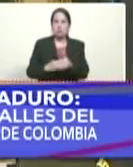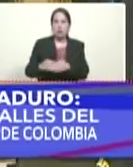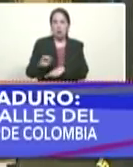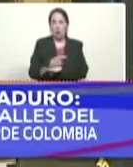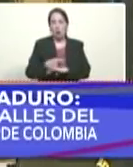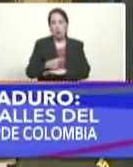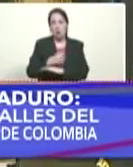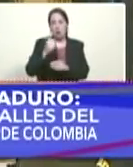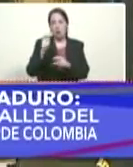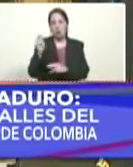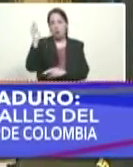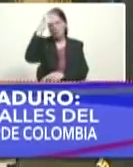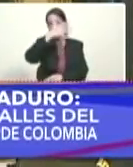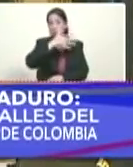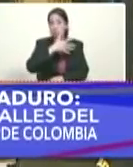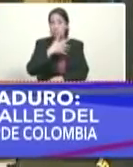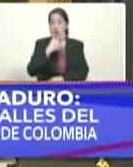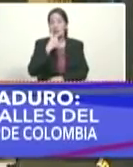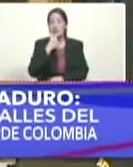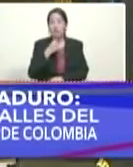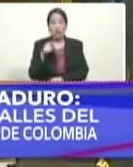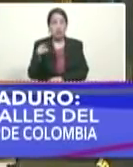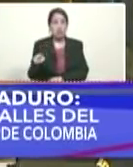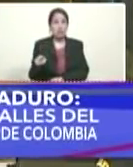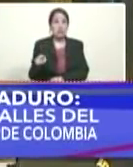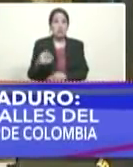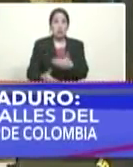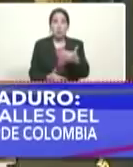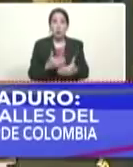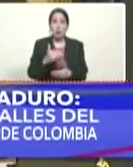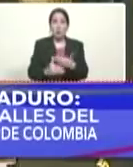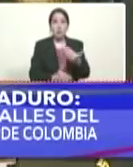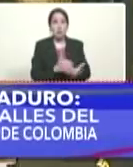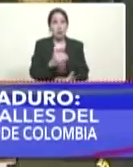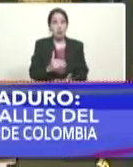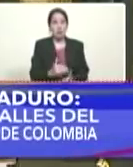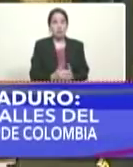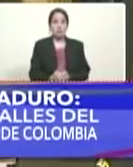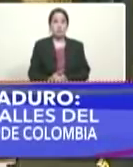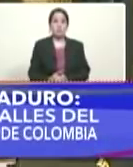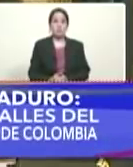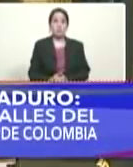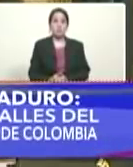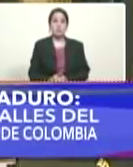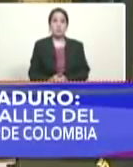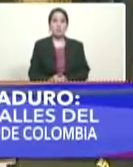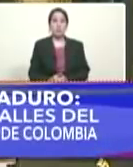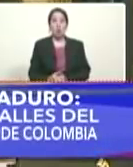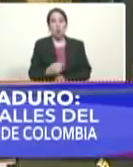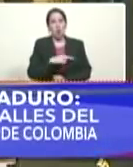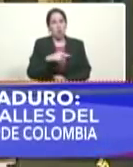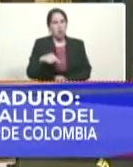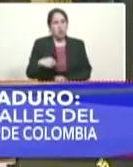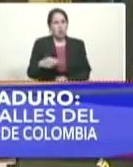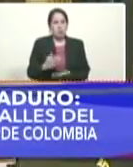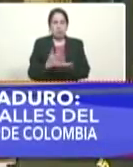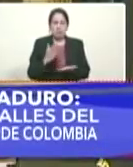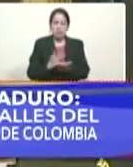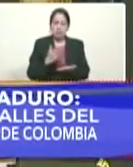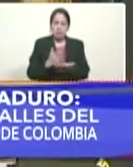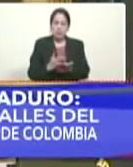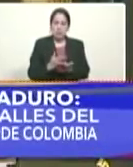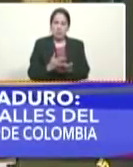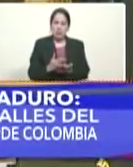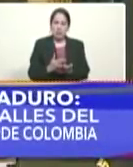así de sencillo y ahora nos estamos preparando para avanzar cada vez que damos una batalla salimos victoriosos